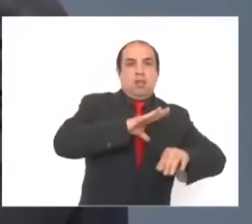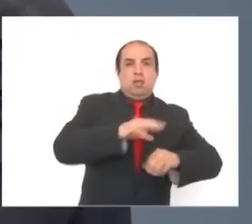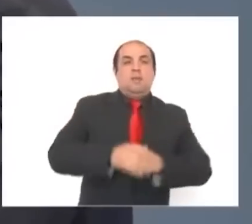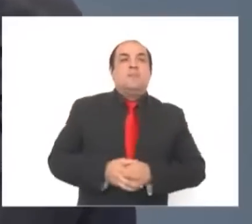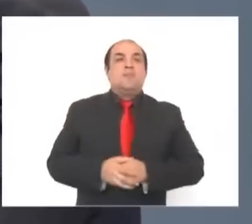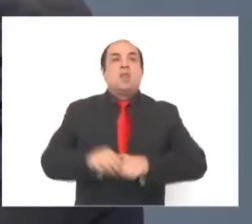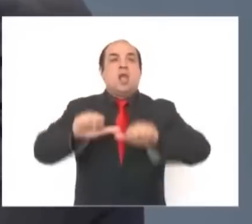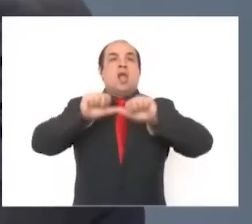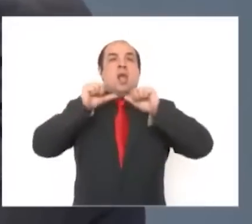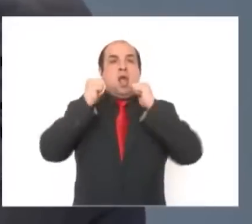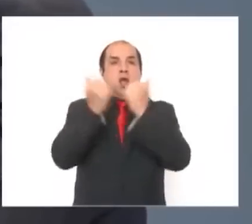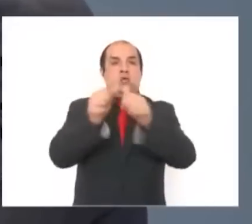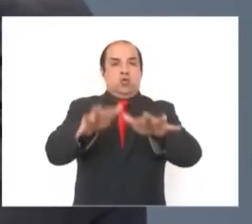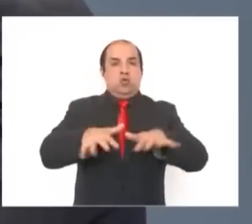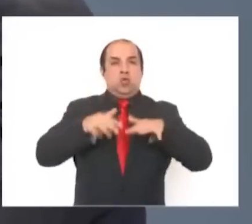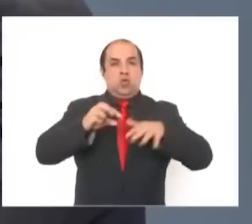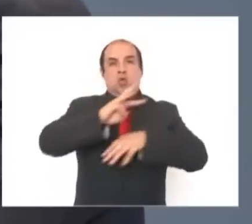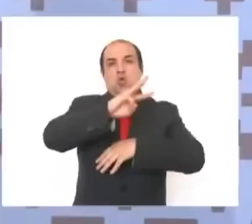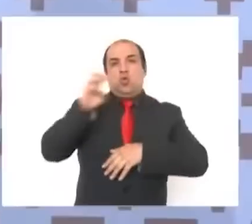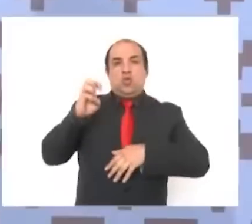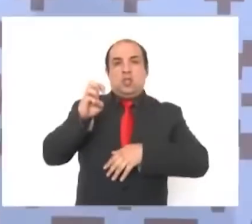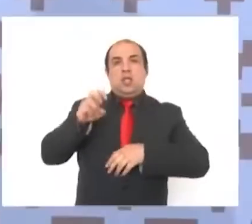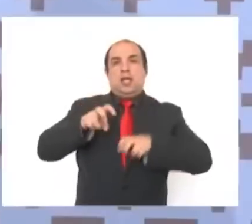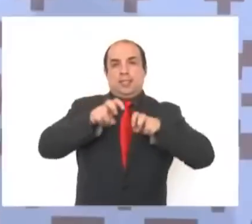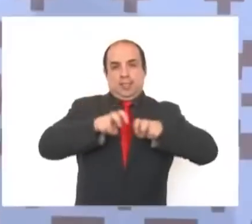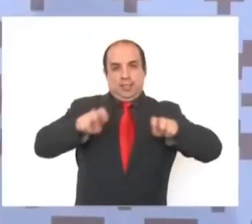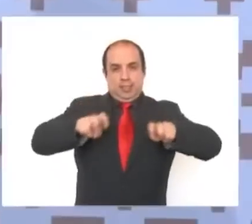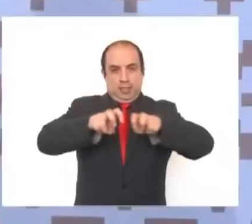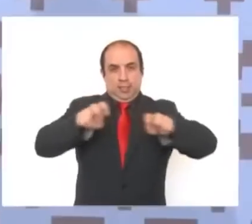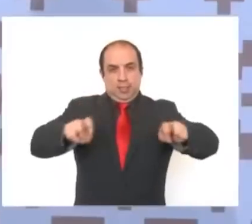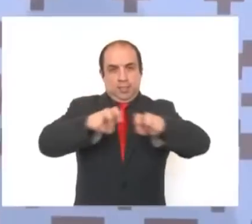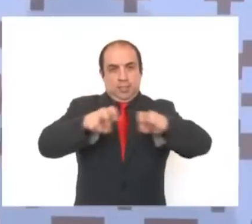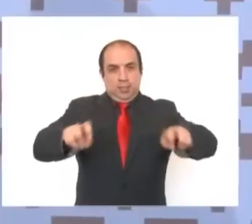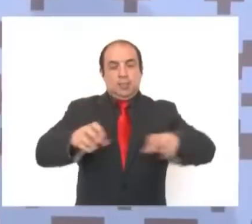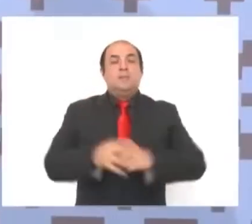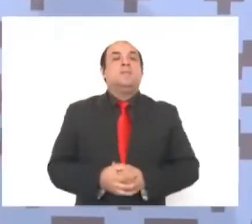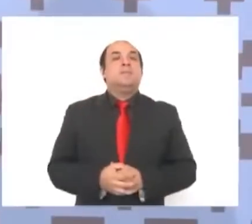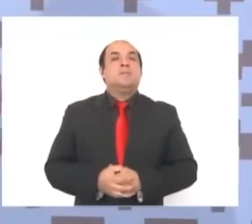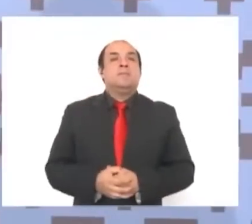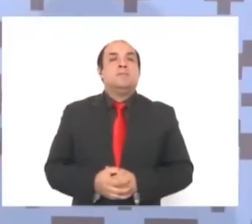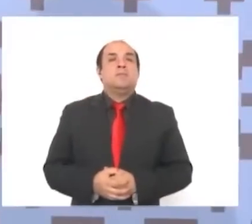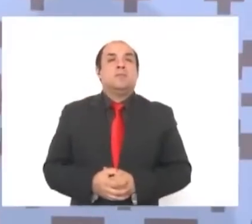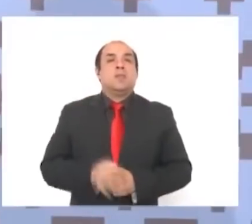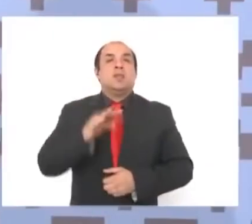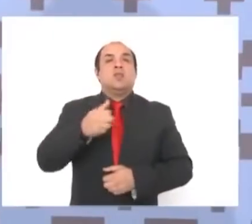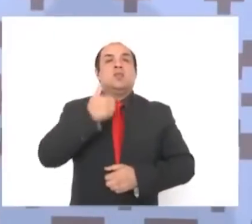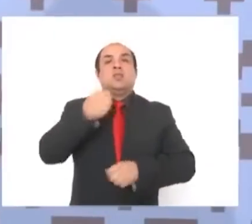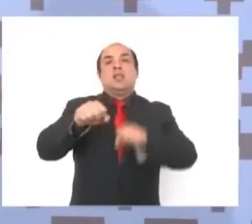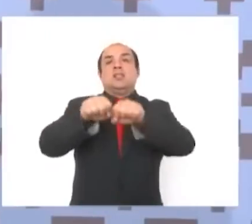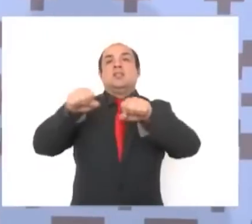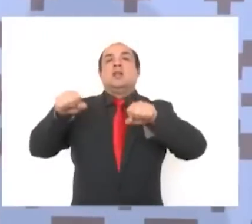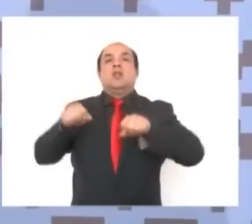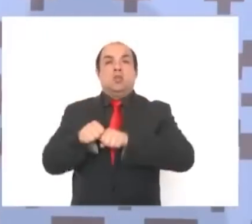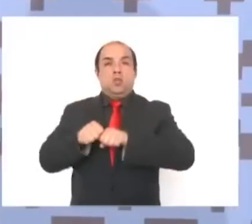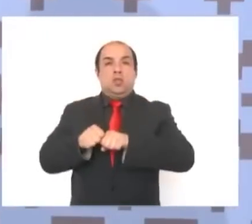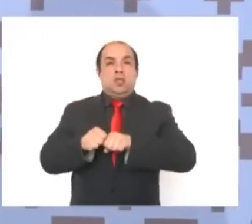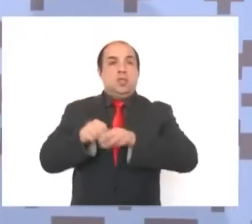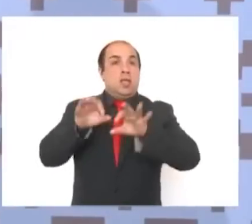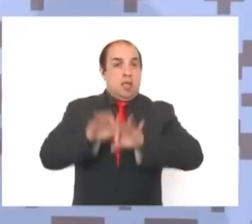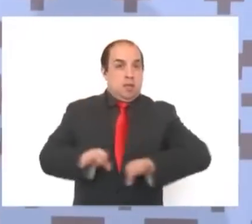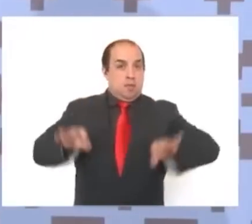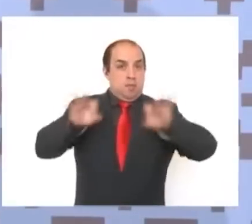con cerca de 300 butacas, 56 aulas. Aquí también es importante